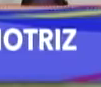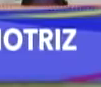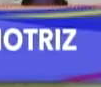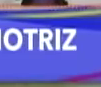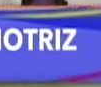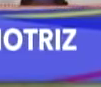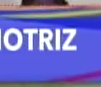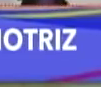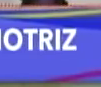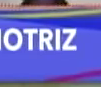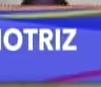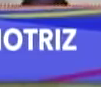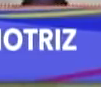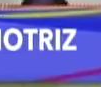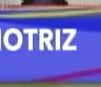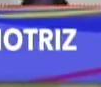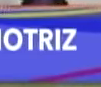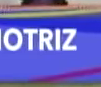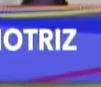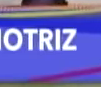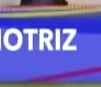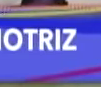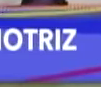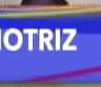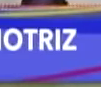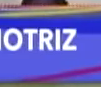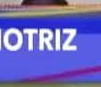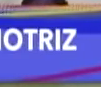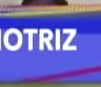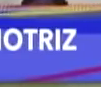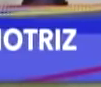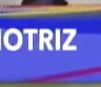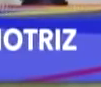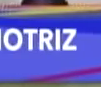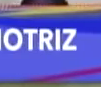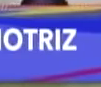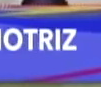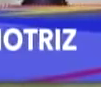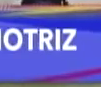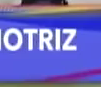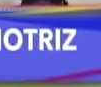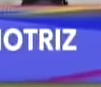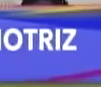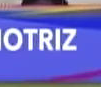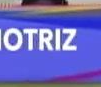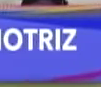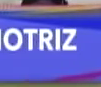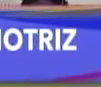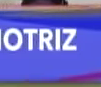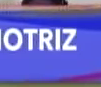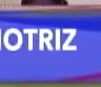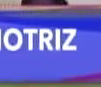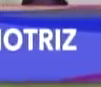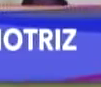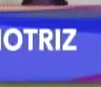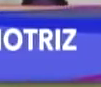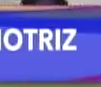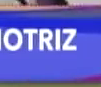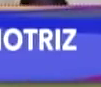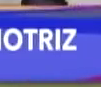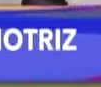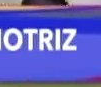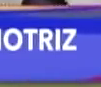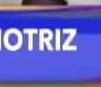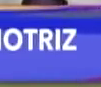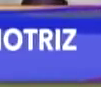Rodolfo Marcos Torres, el ministro Hipólito Abreu, el vicepresidente Taret, la primera